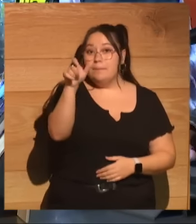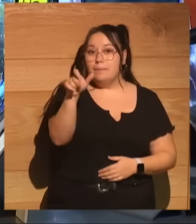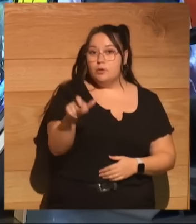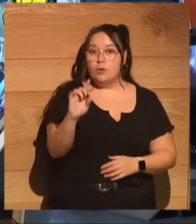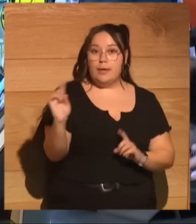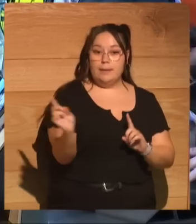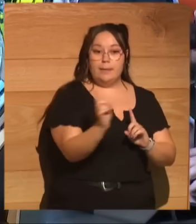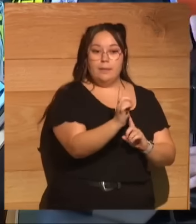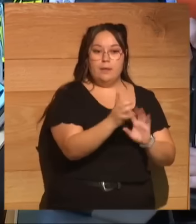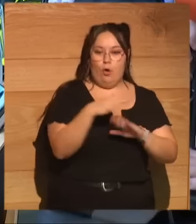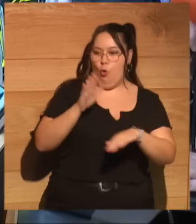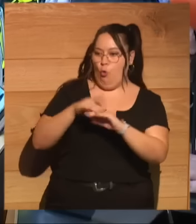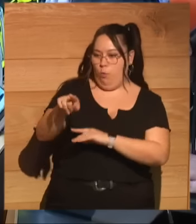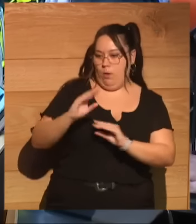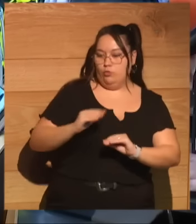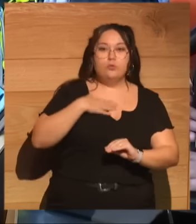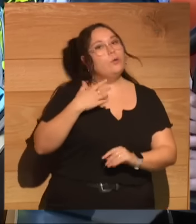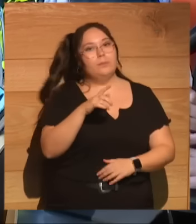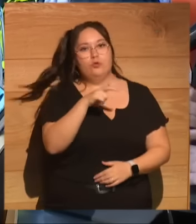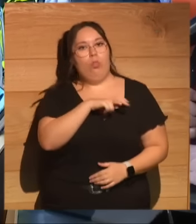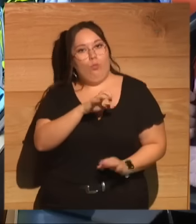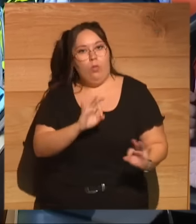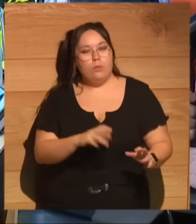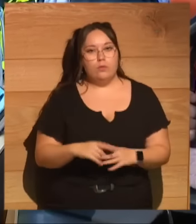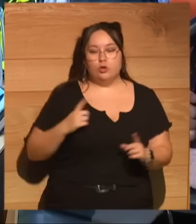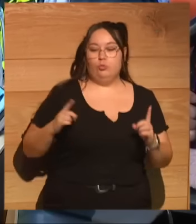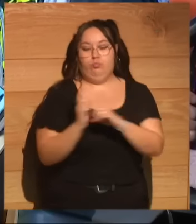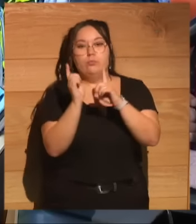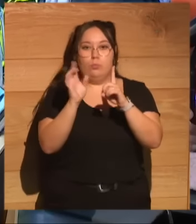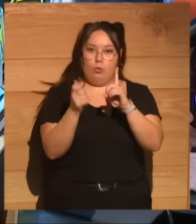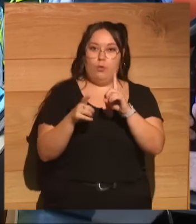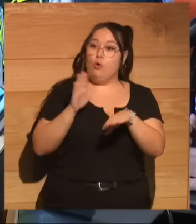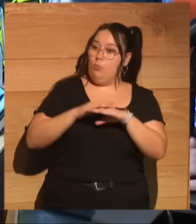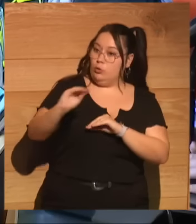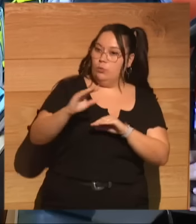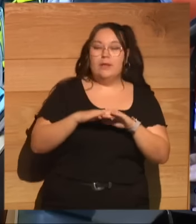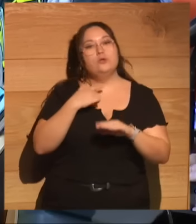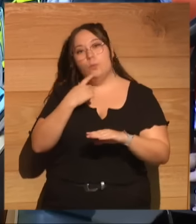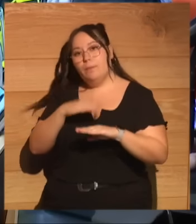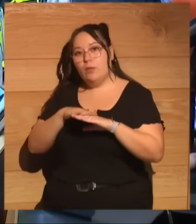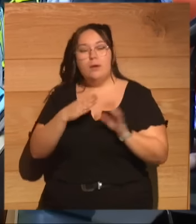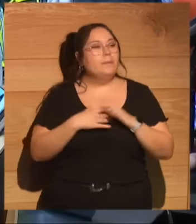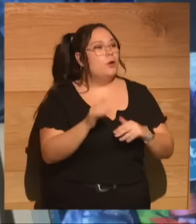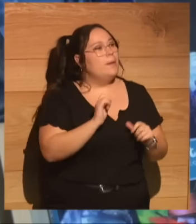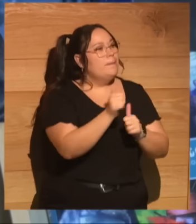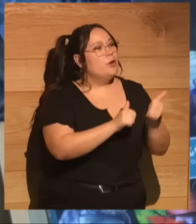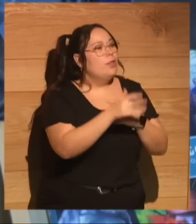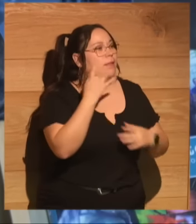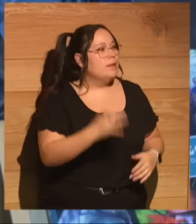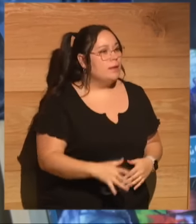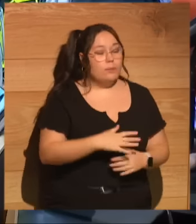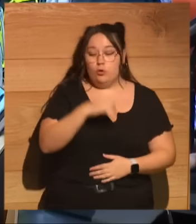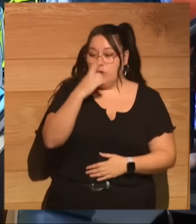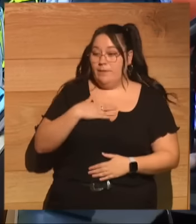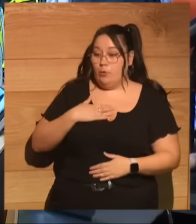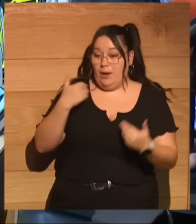que se cruzaba conmigo tenía la culpa, pero yo soy una persona muy educada, o sea, hemos chocado, ¿vale? Entonces digo, disculpe, era su culpa. ¿Pero vale. ¿Quién tenía la prioridad? ¿Cómo sabes que era culpa de él? Joder, porque va